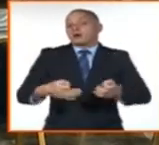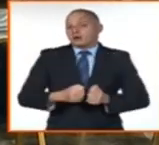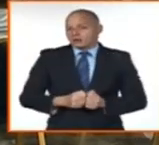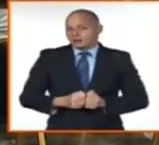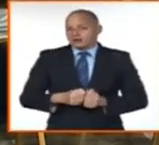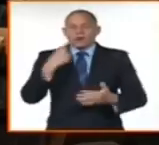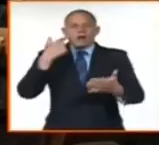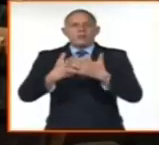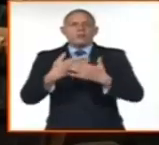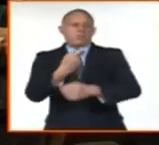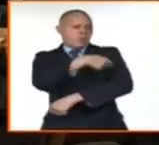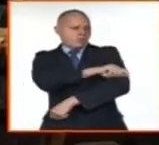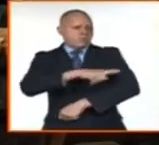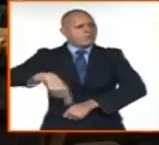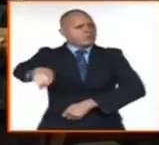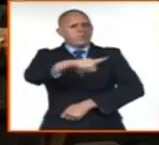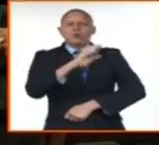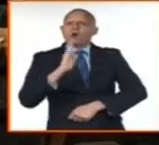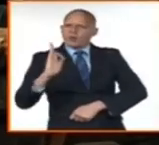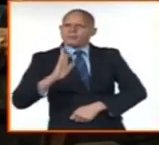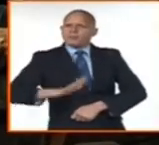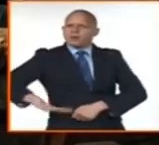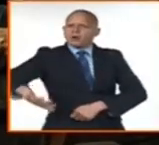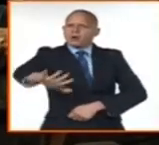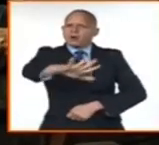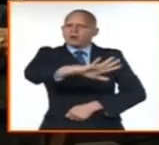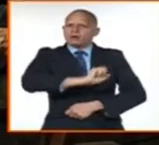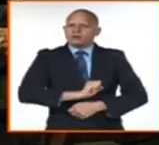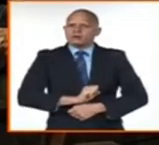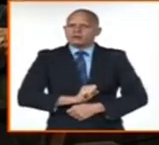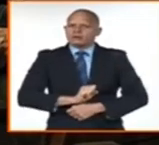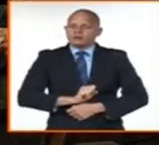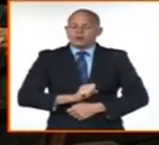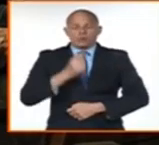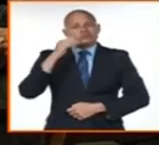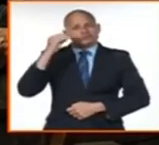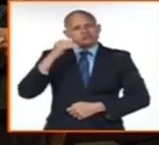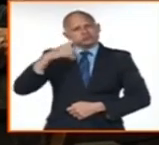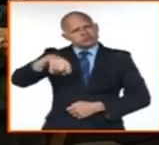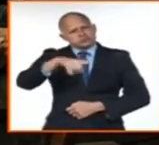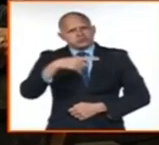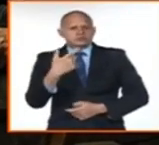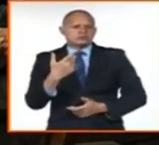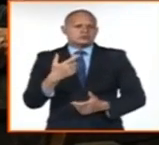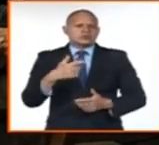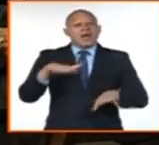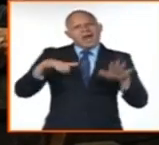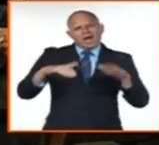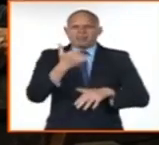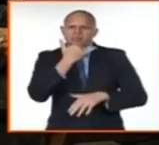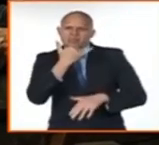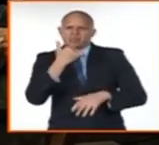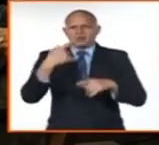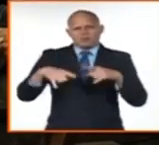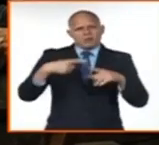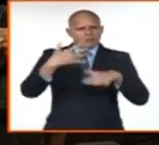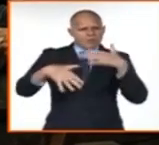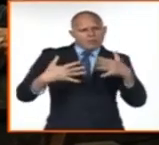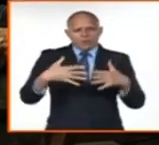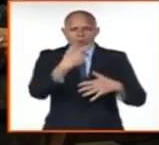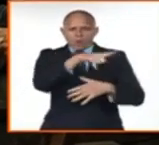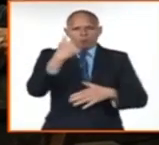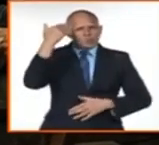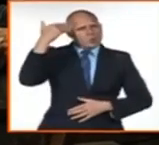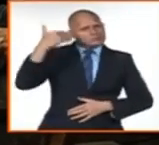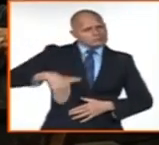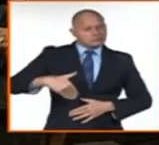pueblos. Y sabemos además, en las condiciones que lo hacen, por las cosas que tienen que pasar, las cosas que hay que